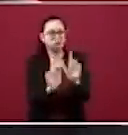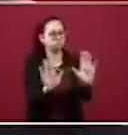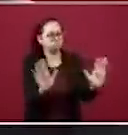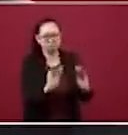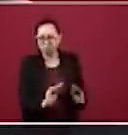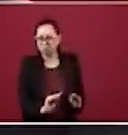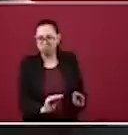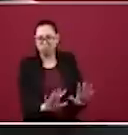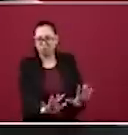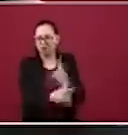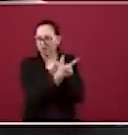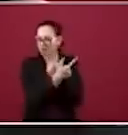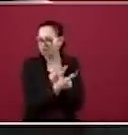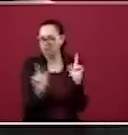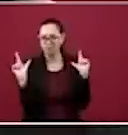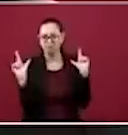libremente.